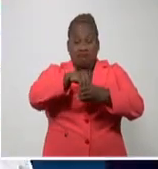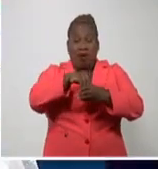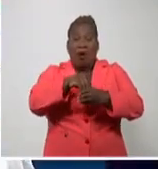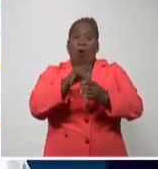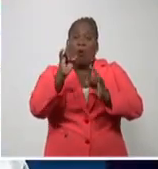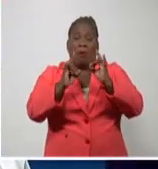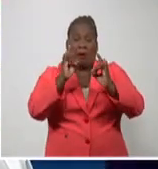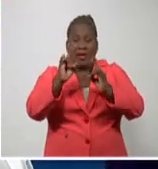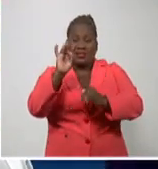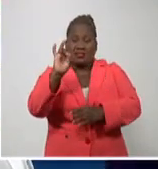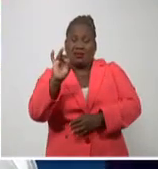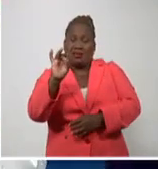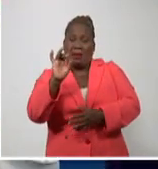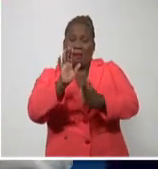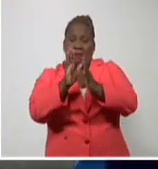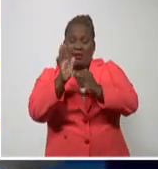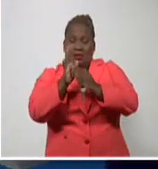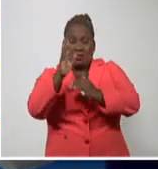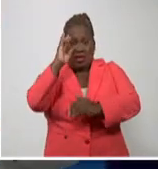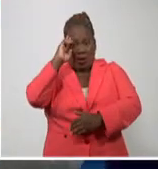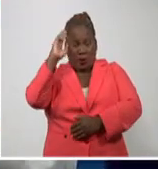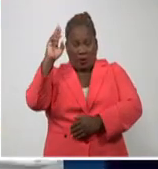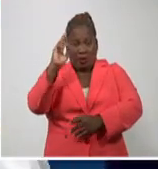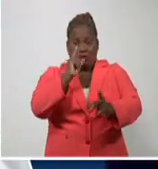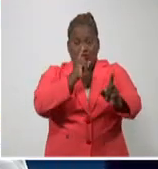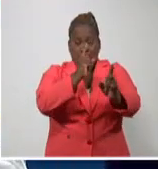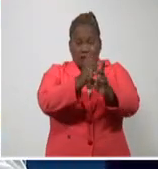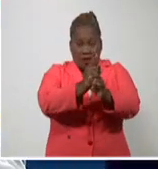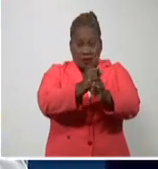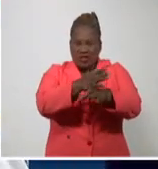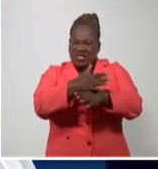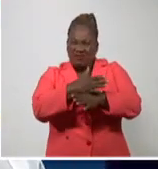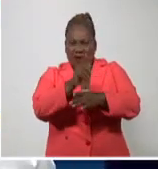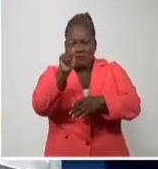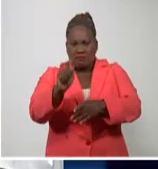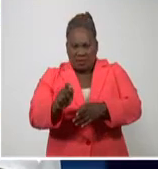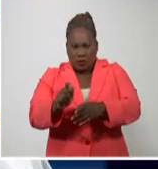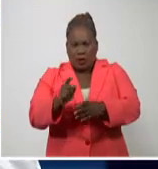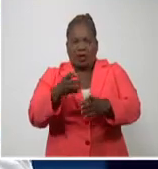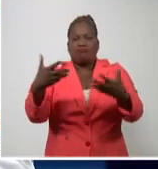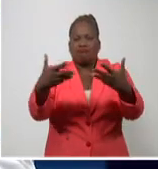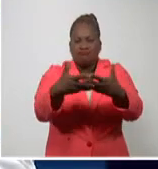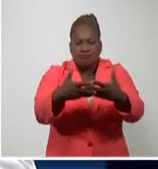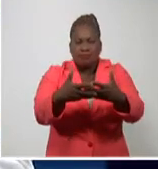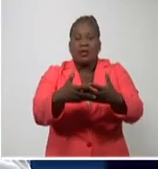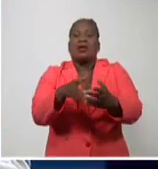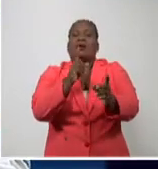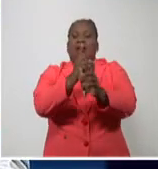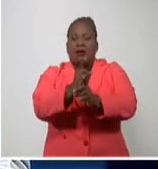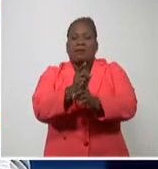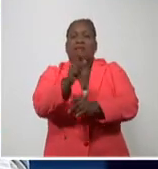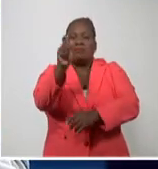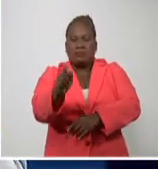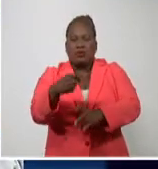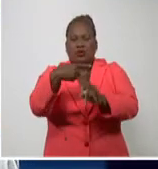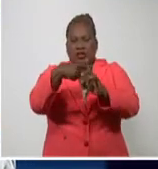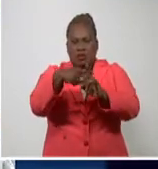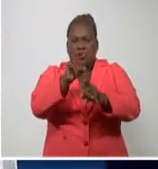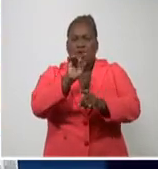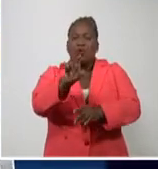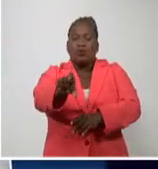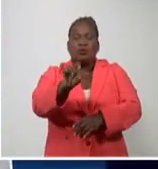7 meses. síntomas. Acuérdense que contacto es una persona que ha estado en relación con un caso positivo en los últimos 15 días, que los contactos